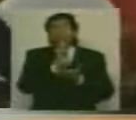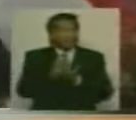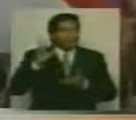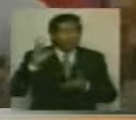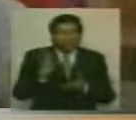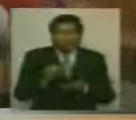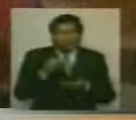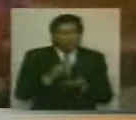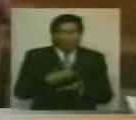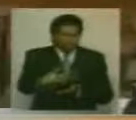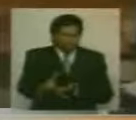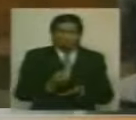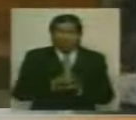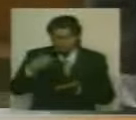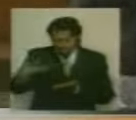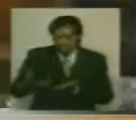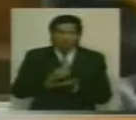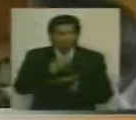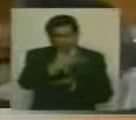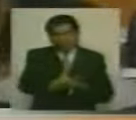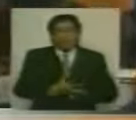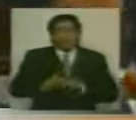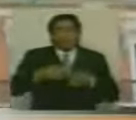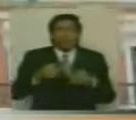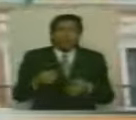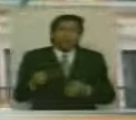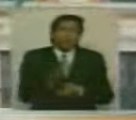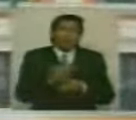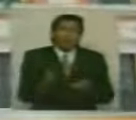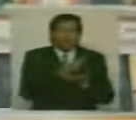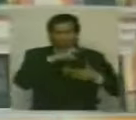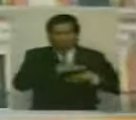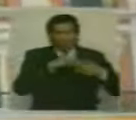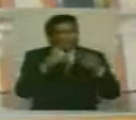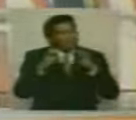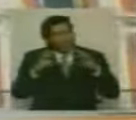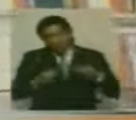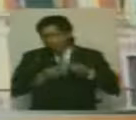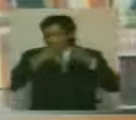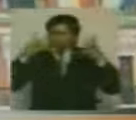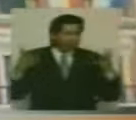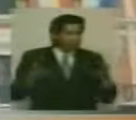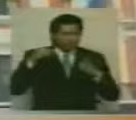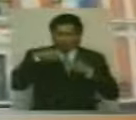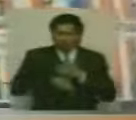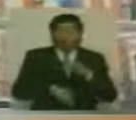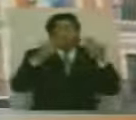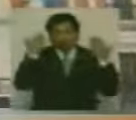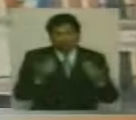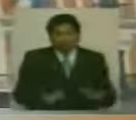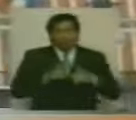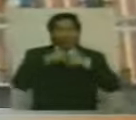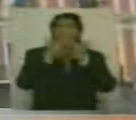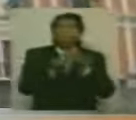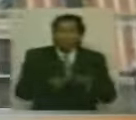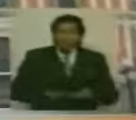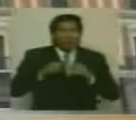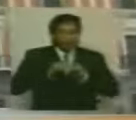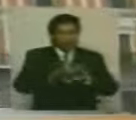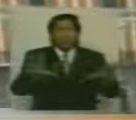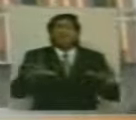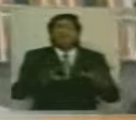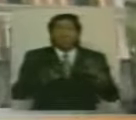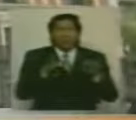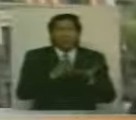se gasten los recursos en sueldos. La temática es compleja. Actualmente, ¿cómo se distribuye